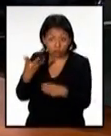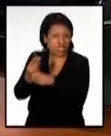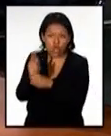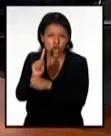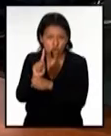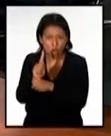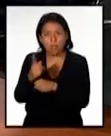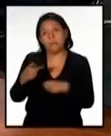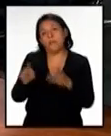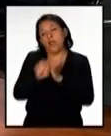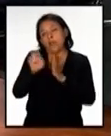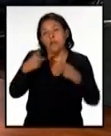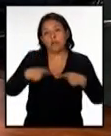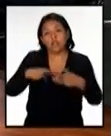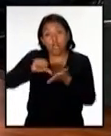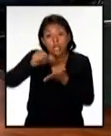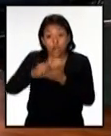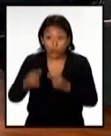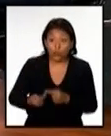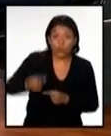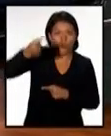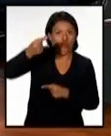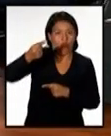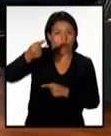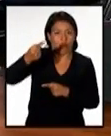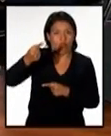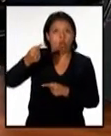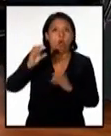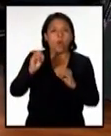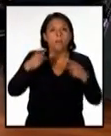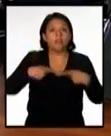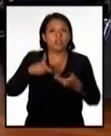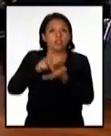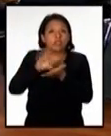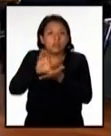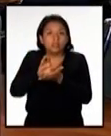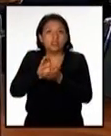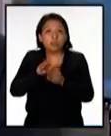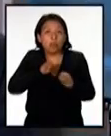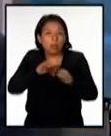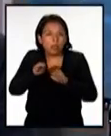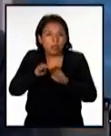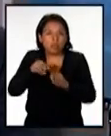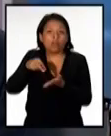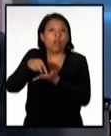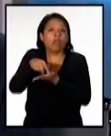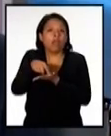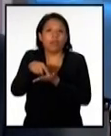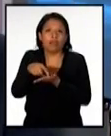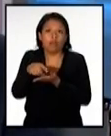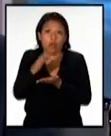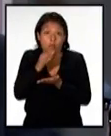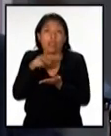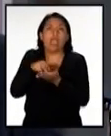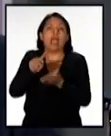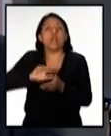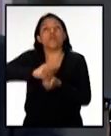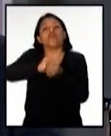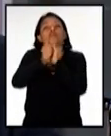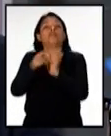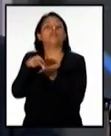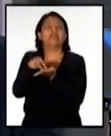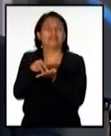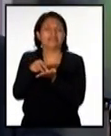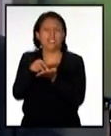baja crezca, no toca hacer que una persona con discapacidad motriz camine si no puede hacerlo, toca adecuar